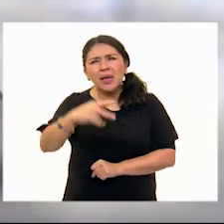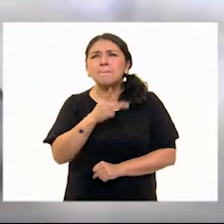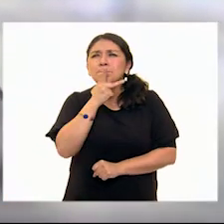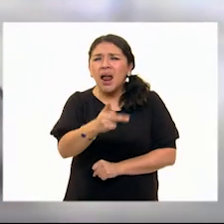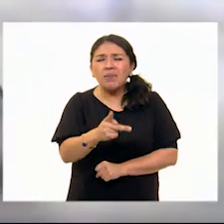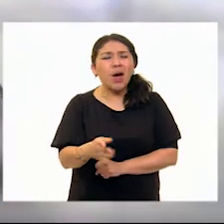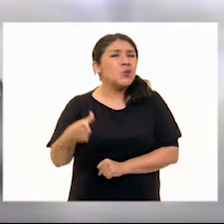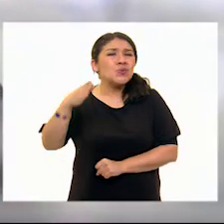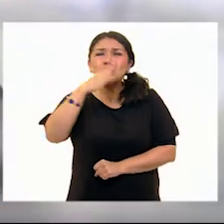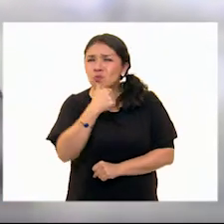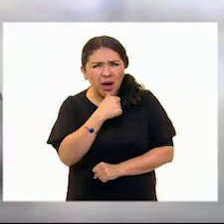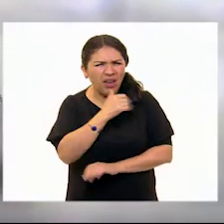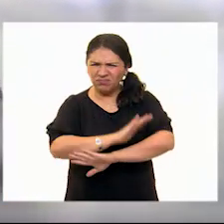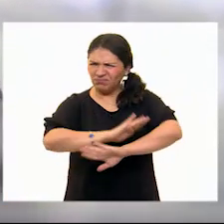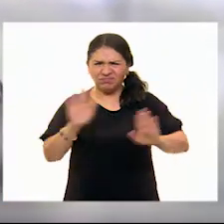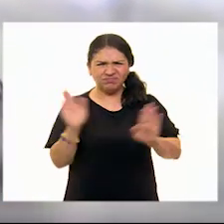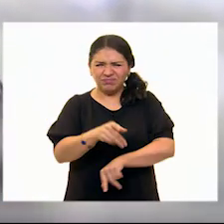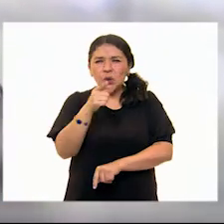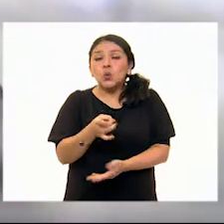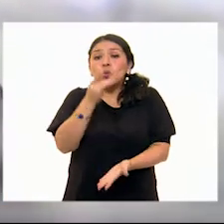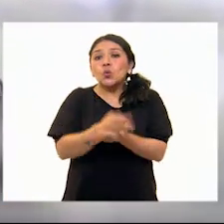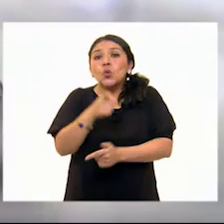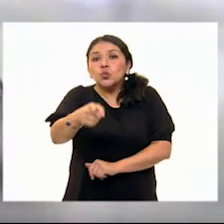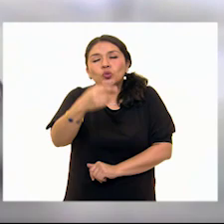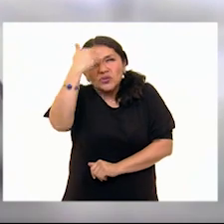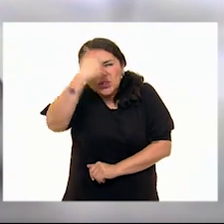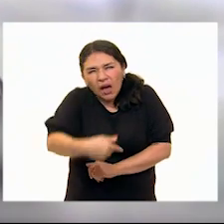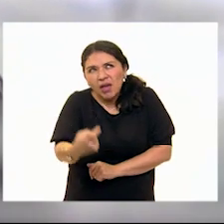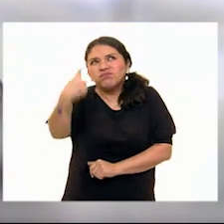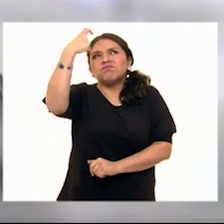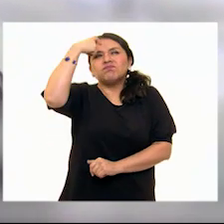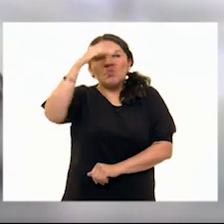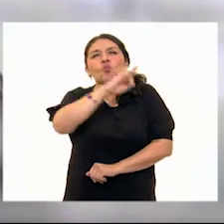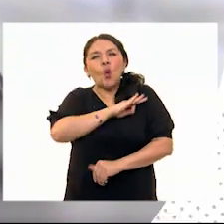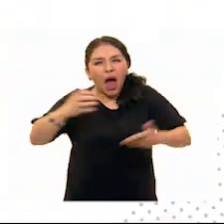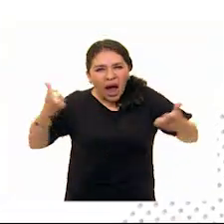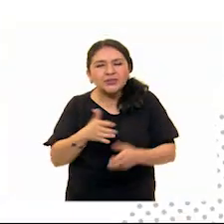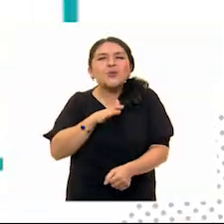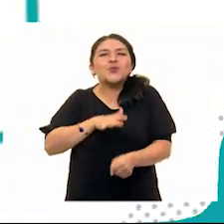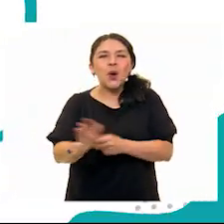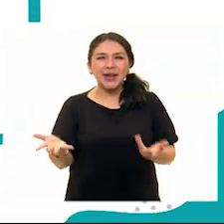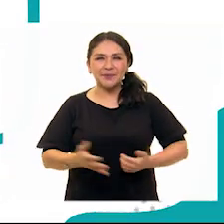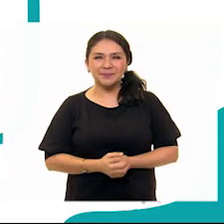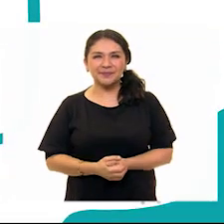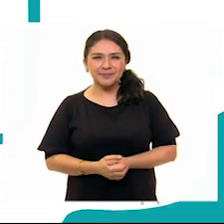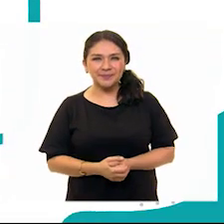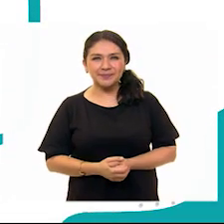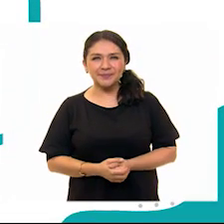exista el no se puede, porque solamente tú sabes hasta dónde puedes llegar.